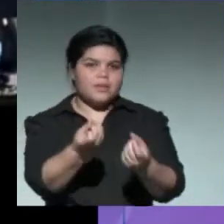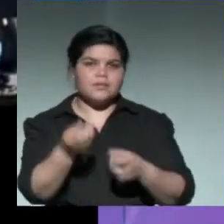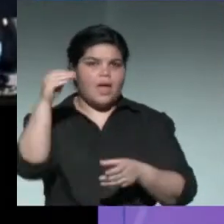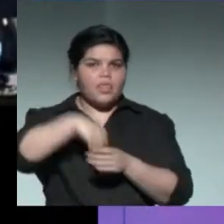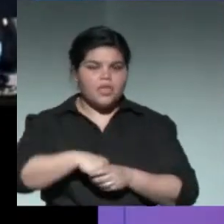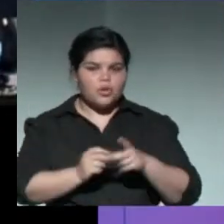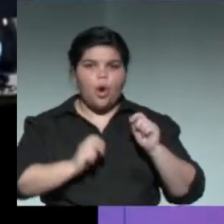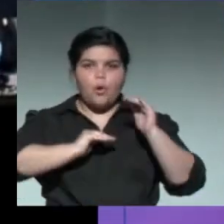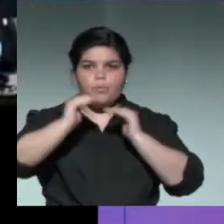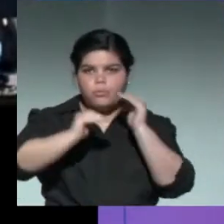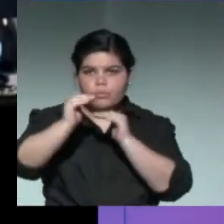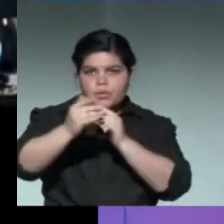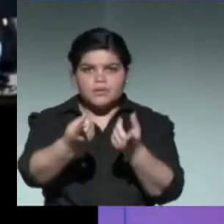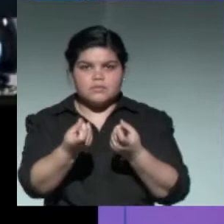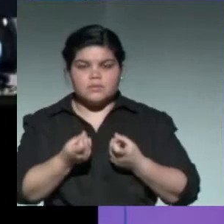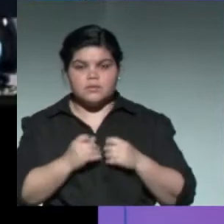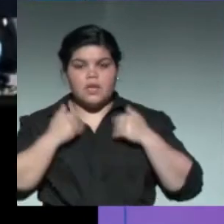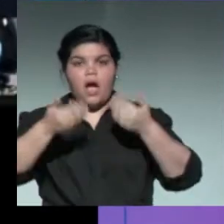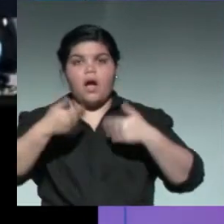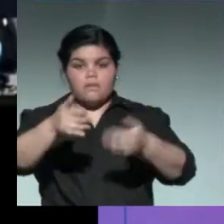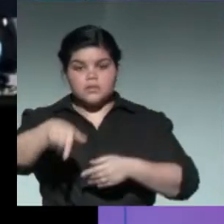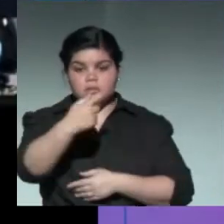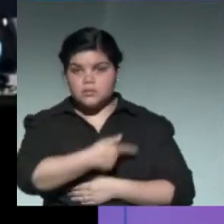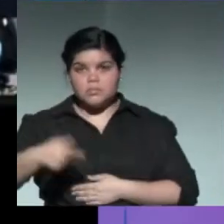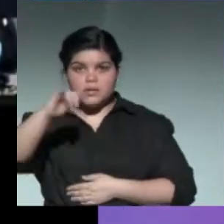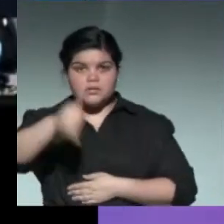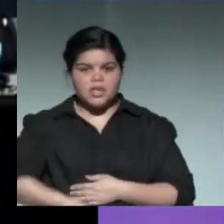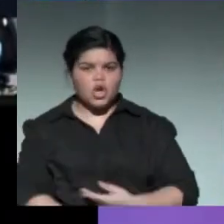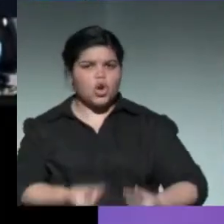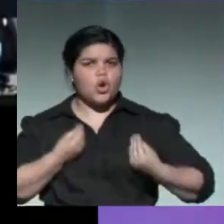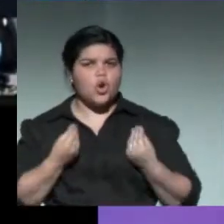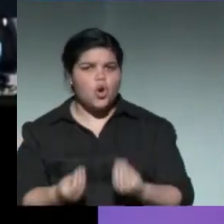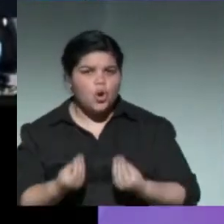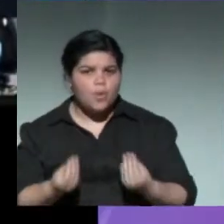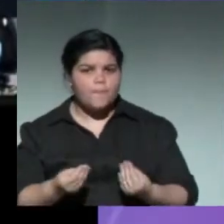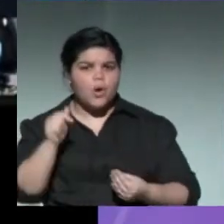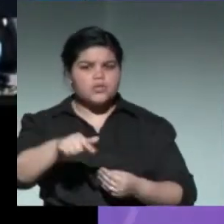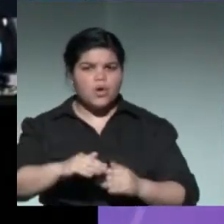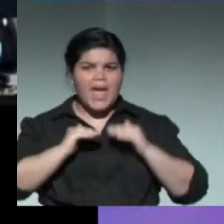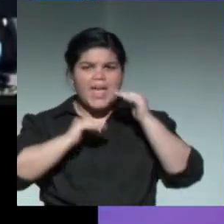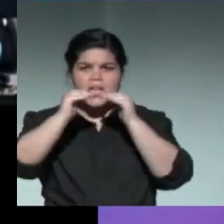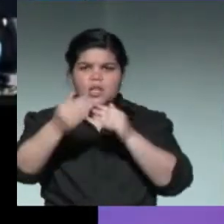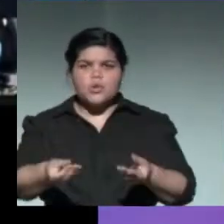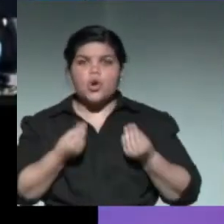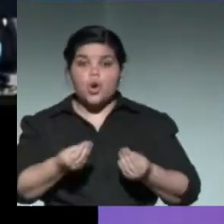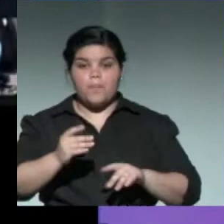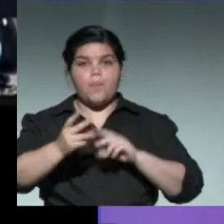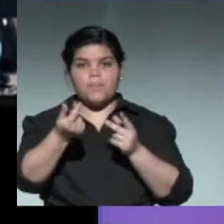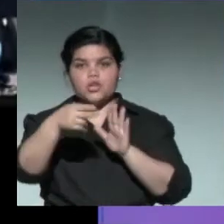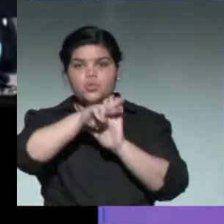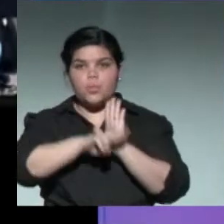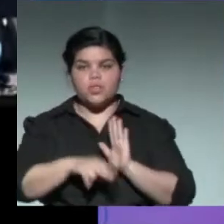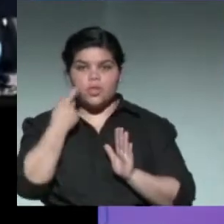Y la verdad que en las últimas semanas hemos avanzado muchísimo en el cómo, en cómo plasmar eso en un presupuesto para el 2019